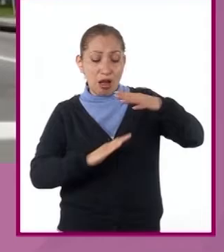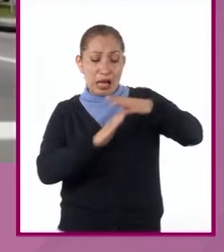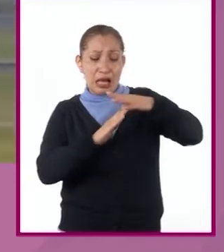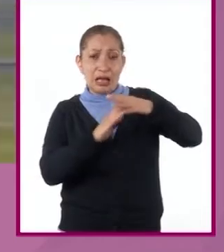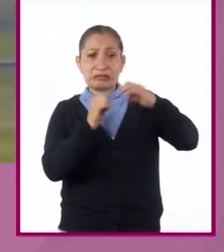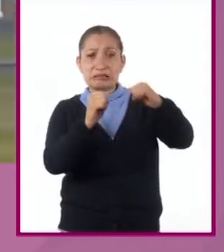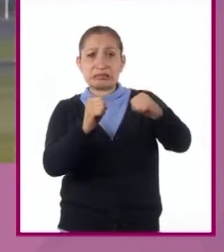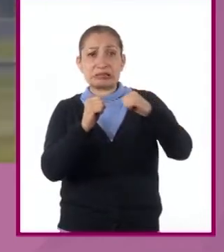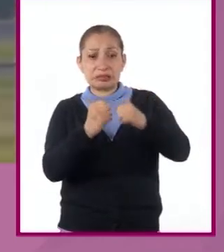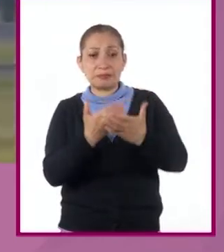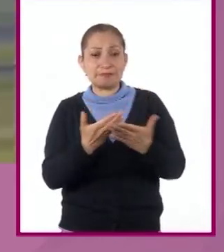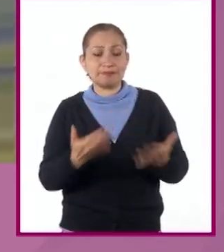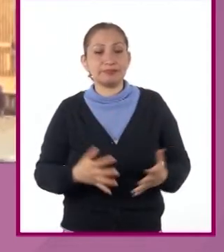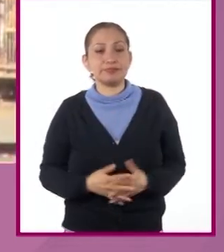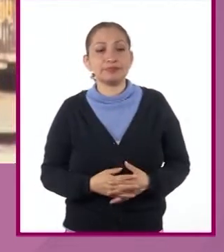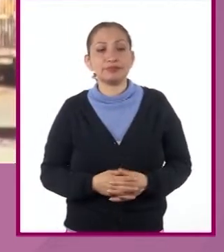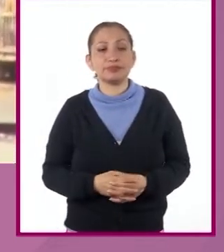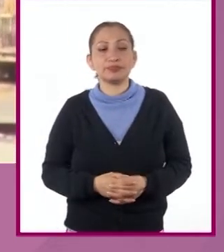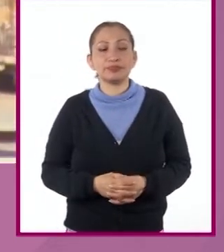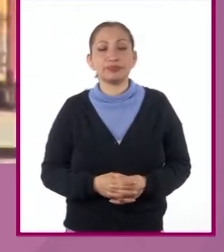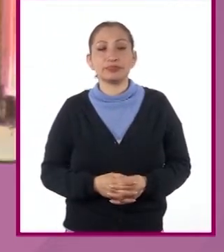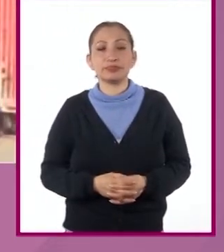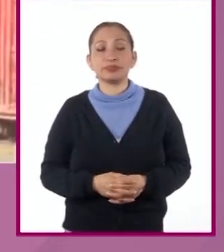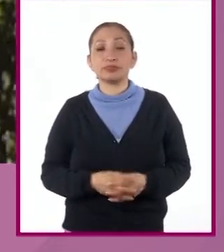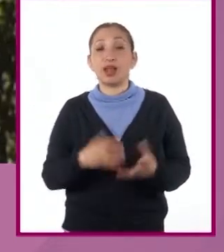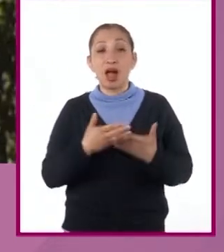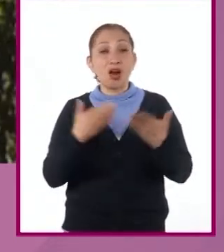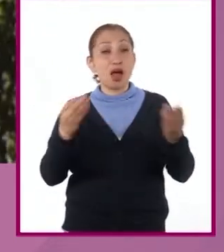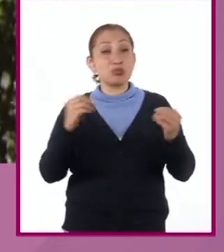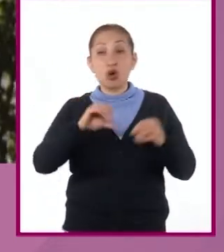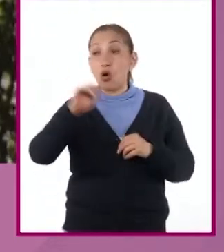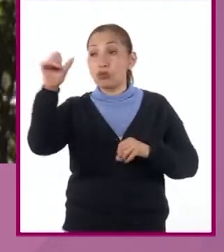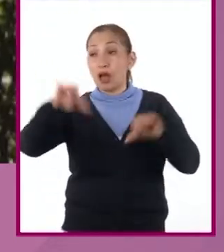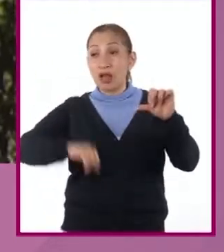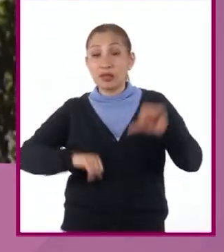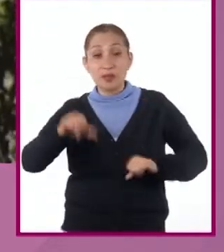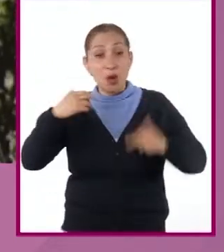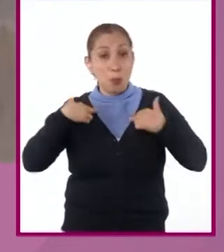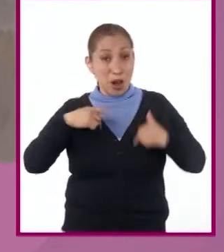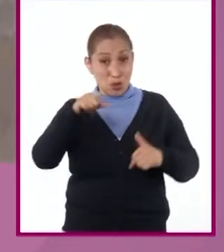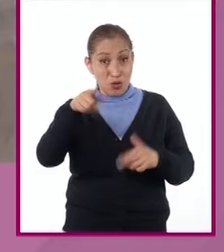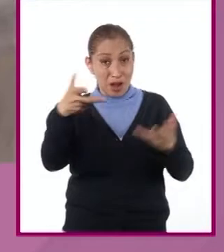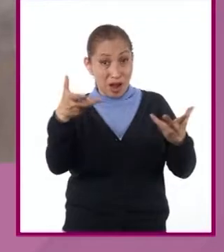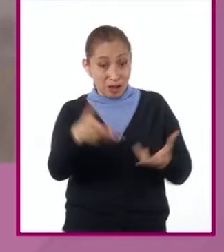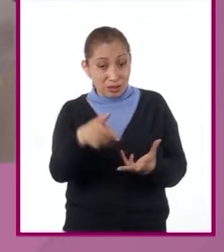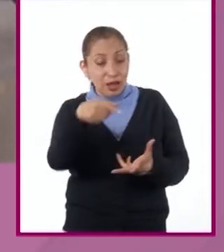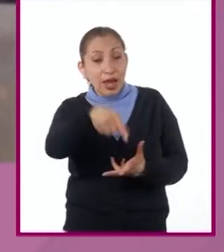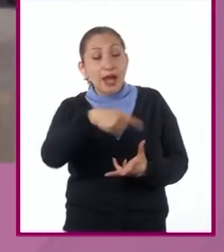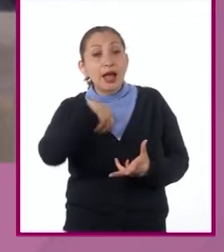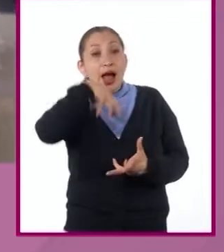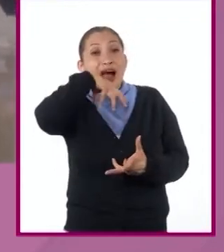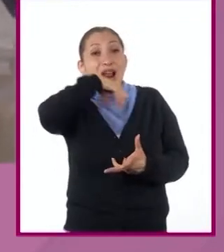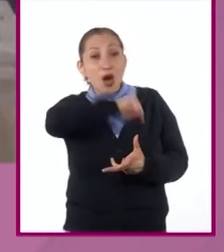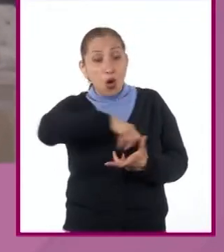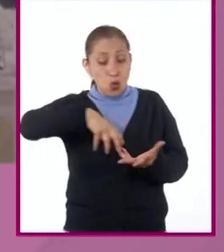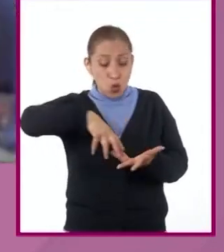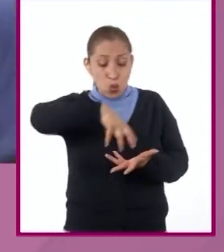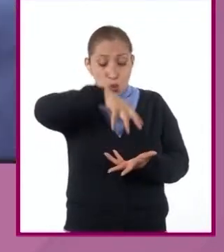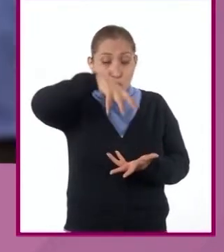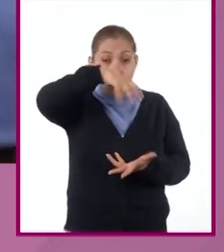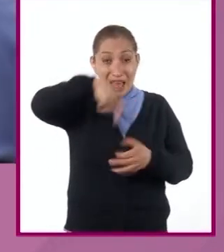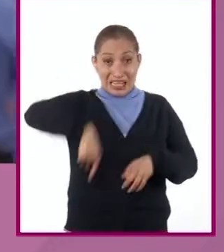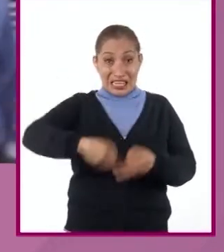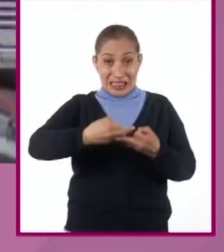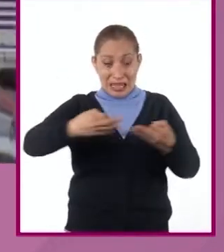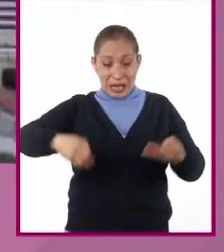intenso ahora. En la actualidad, muchas otras actividades humanas han provocado que el calor que se irradia de la superficie